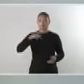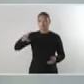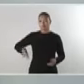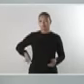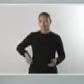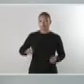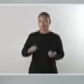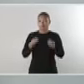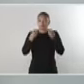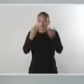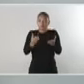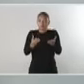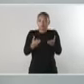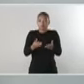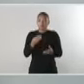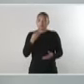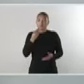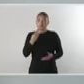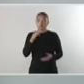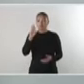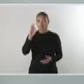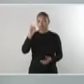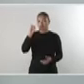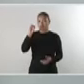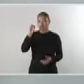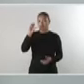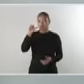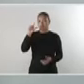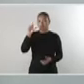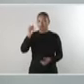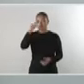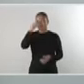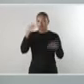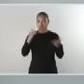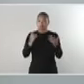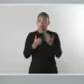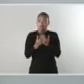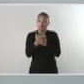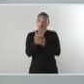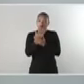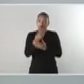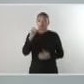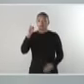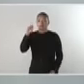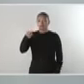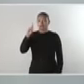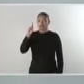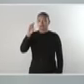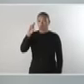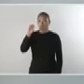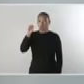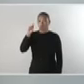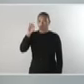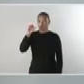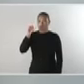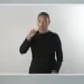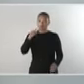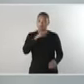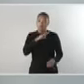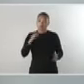Fiscales necesarios para lograr el establecimiento de nuevas plantas industriales que permitan aprovechar